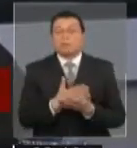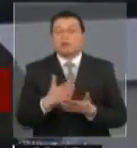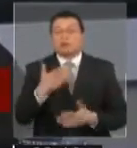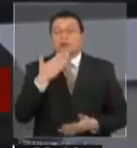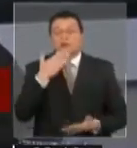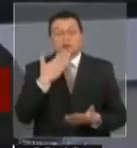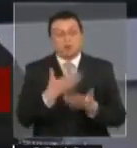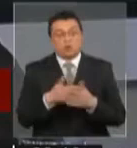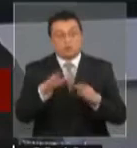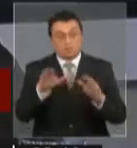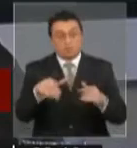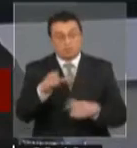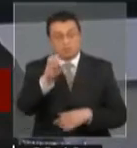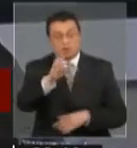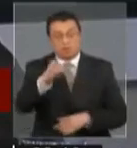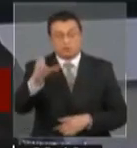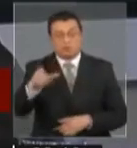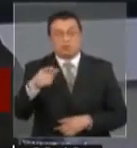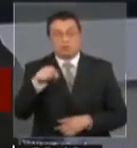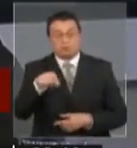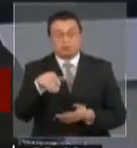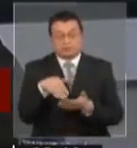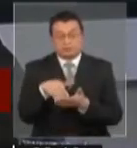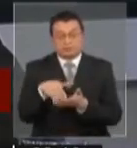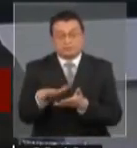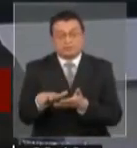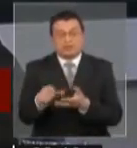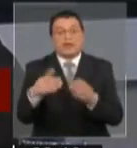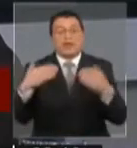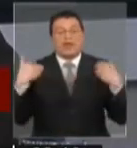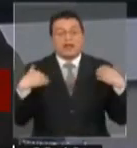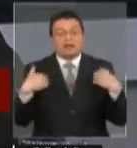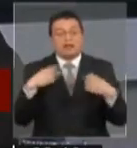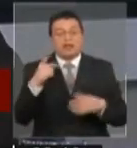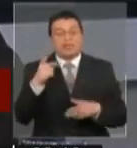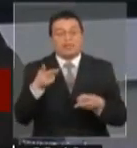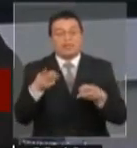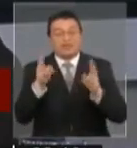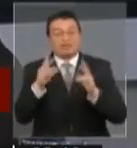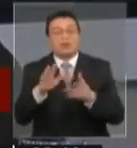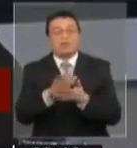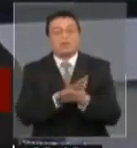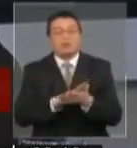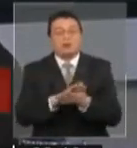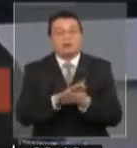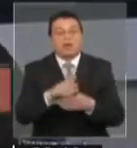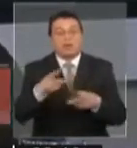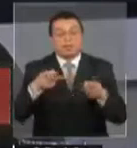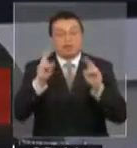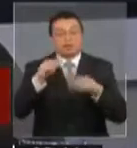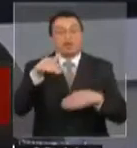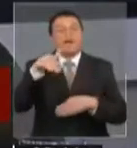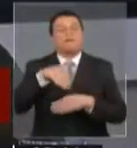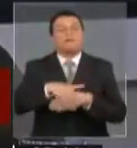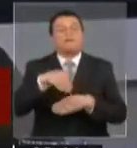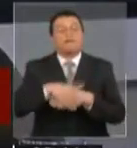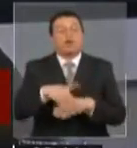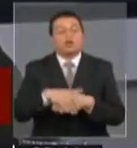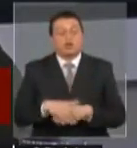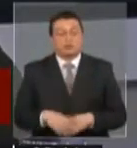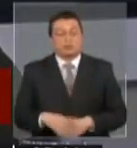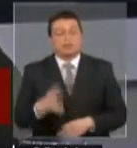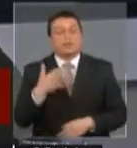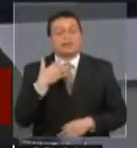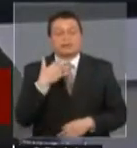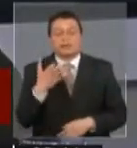misma ciudadanía la que se excluye del ejercicio de los derechos? Por ejemplo, del derecho a votar. ¿Qué es lo